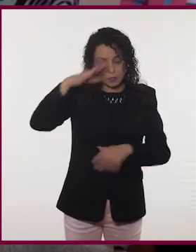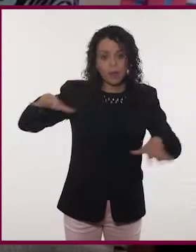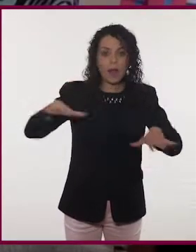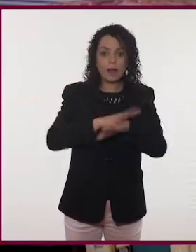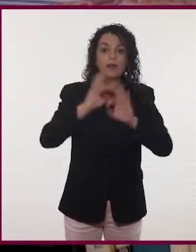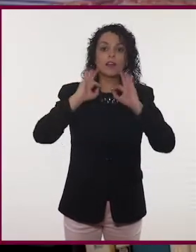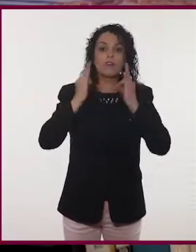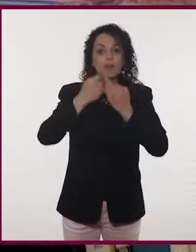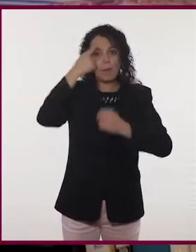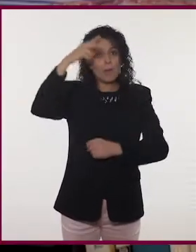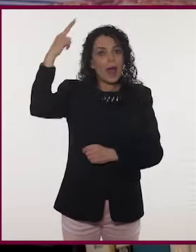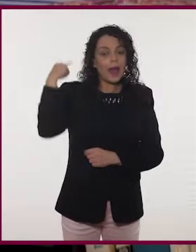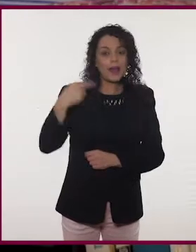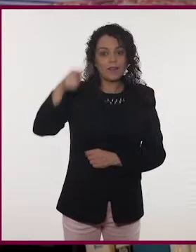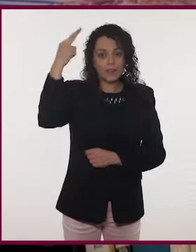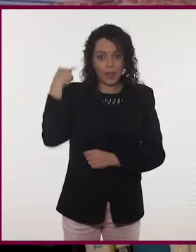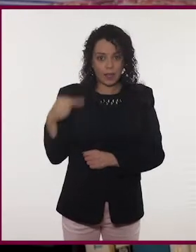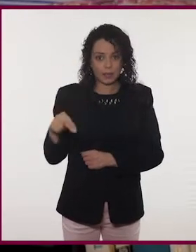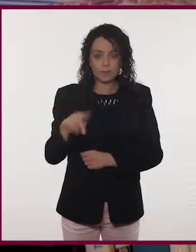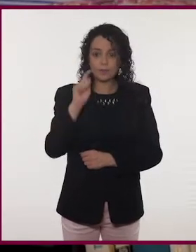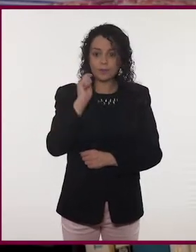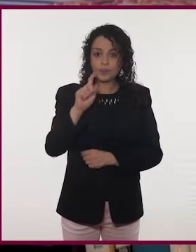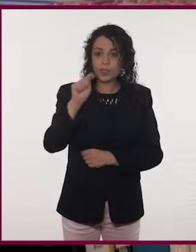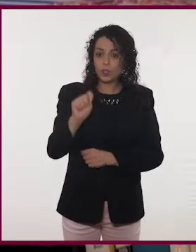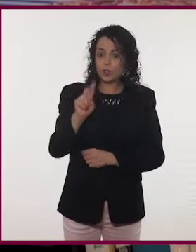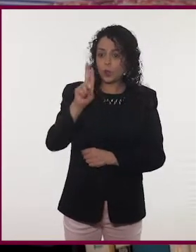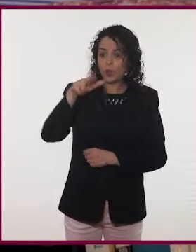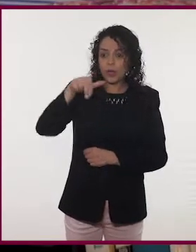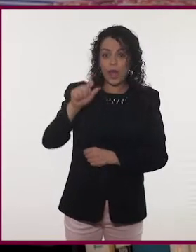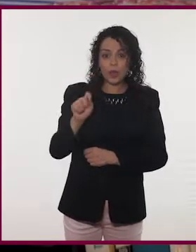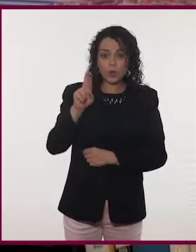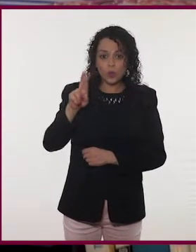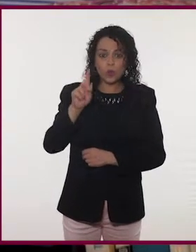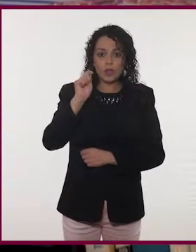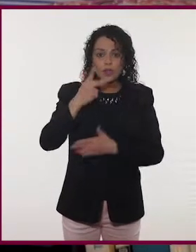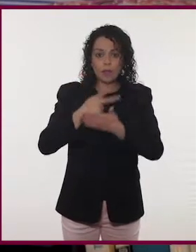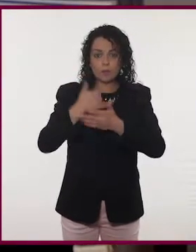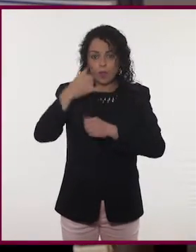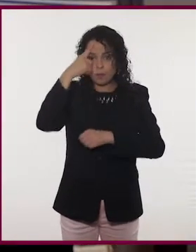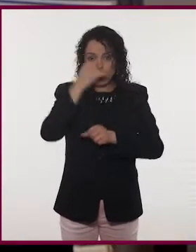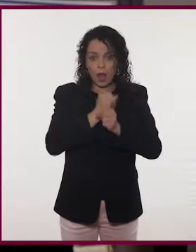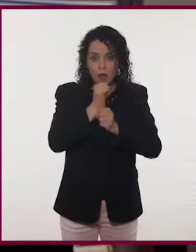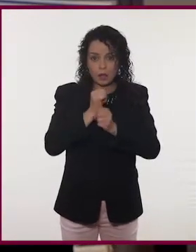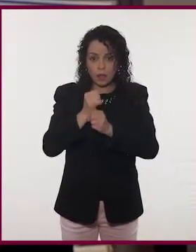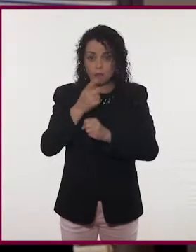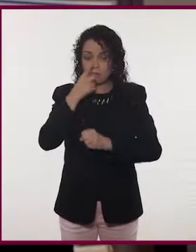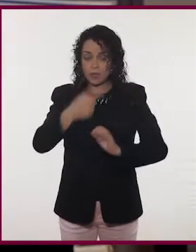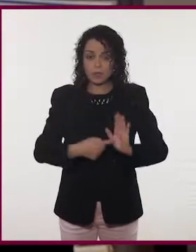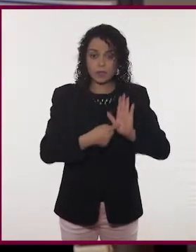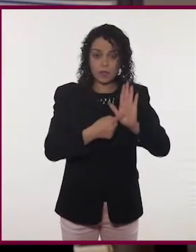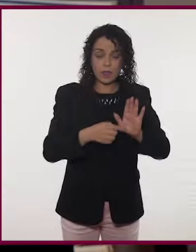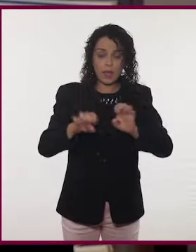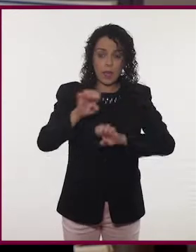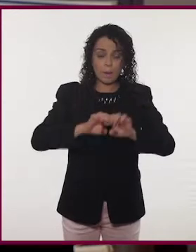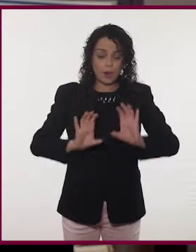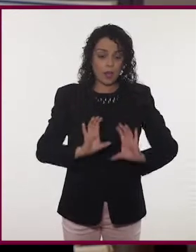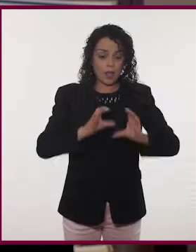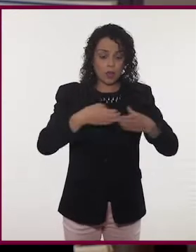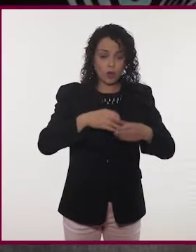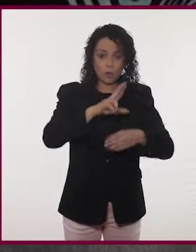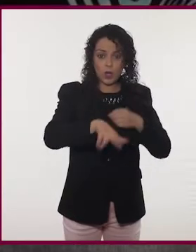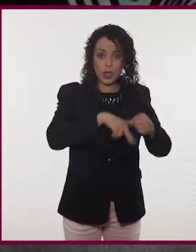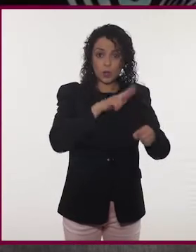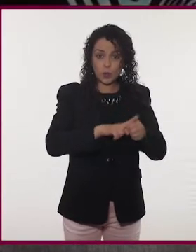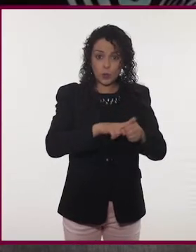que viajamos. Según la base de datos Tour Natur del proyecto de investigación, las empresas comunitarias de turismo de